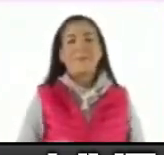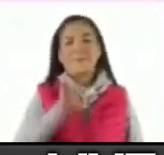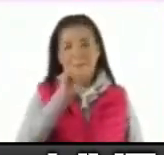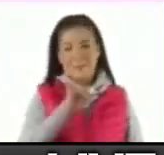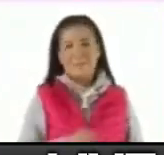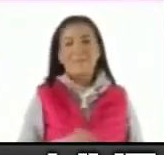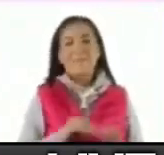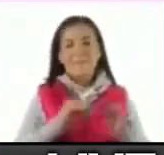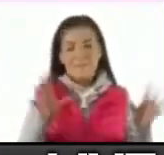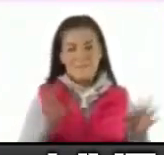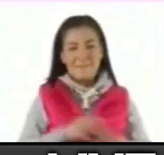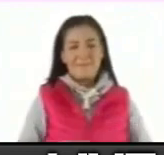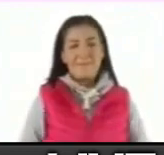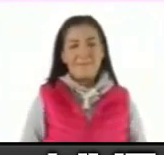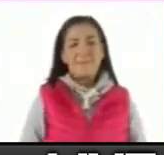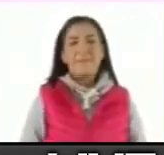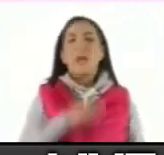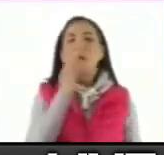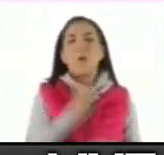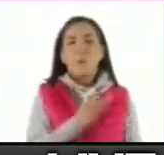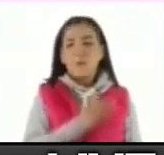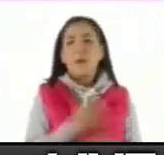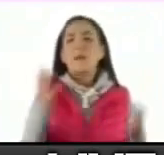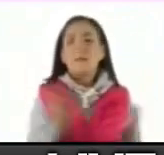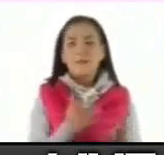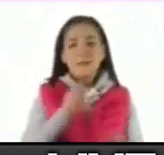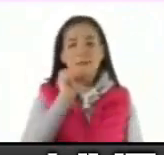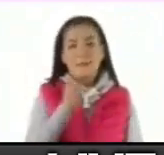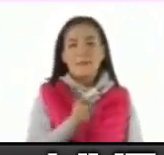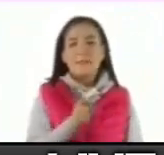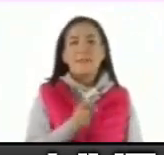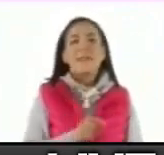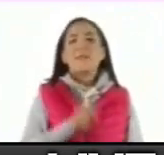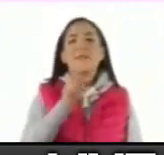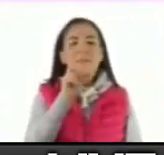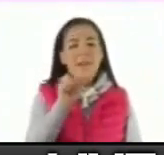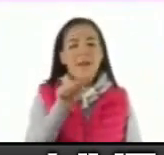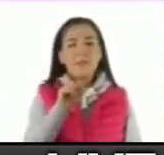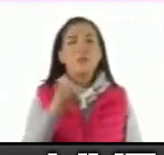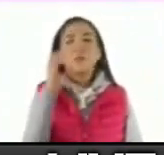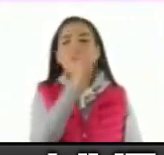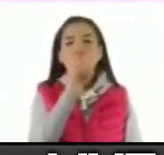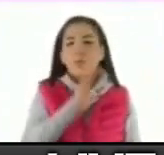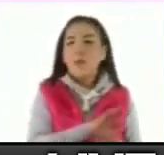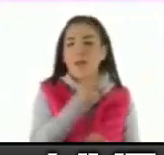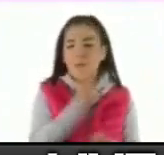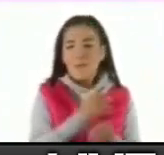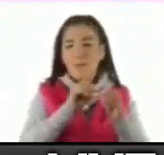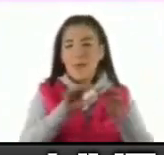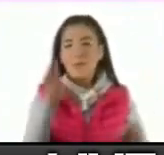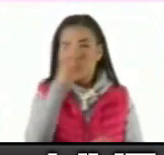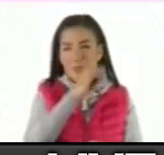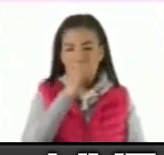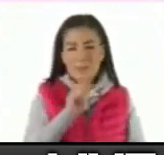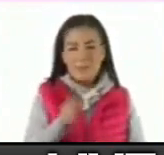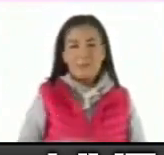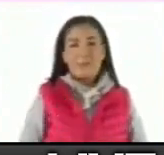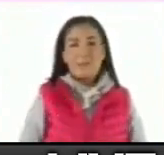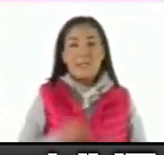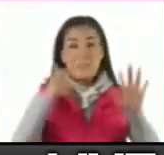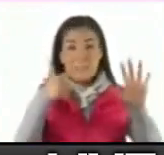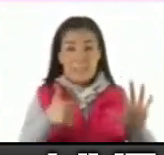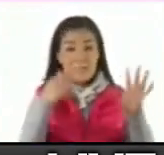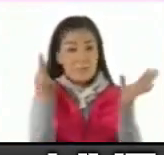Muy bien, ahora haremos con el dato curioso. Dato curioso. Los 7